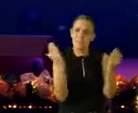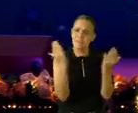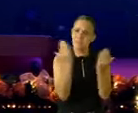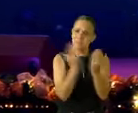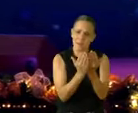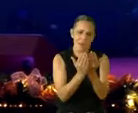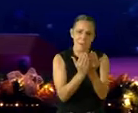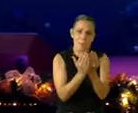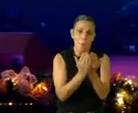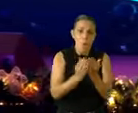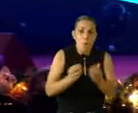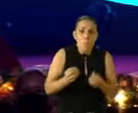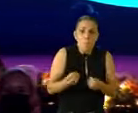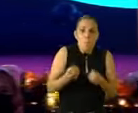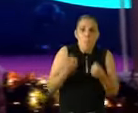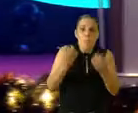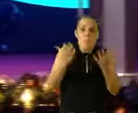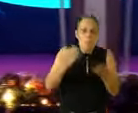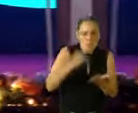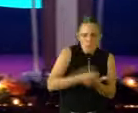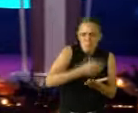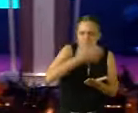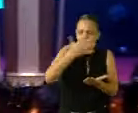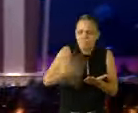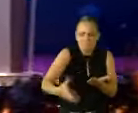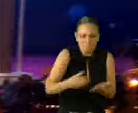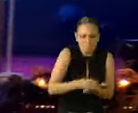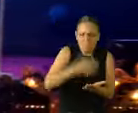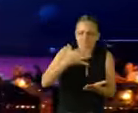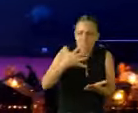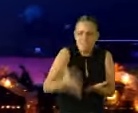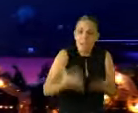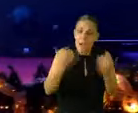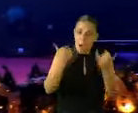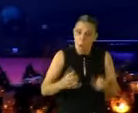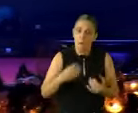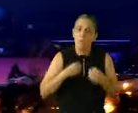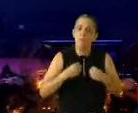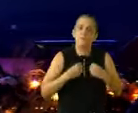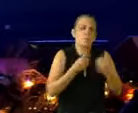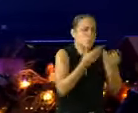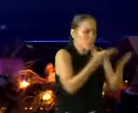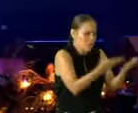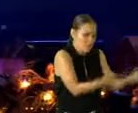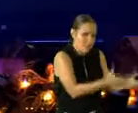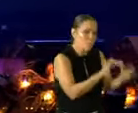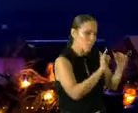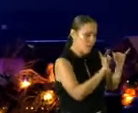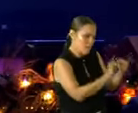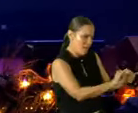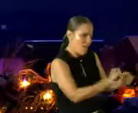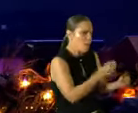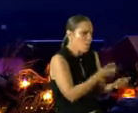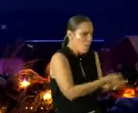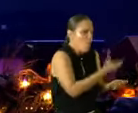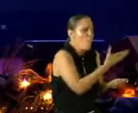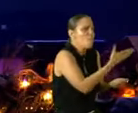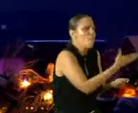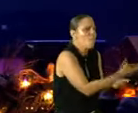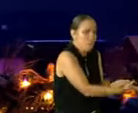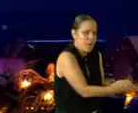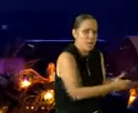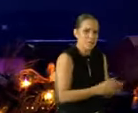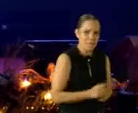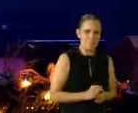para bendecirle a él, que es un cuidador de aquel lugar. Hermano, se da cátedra cuando usted hace lo que tiene